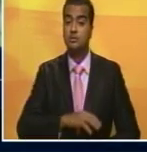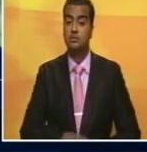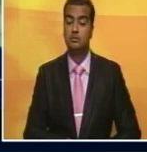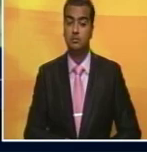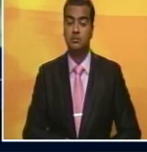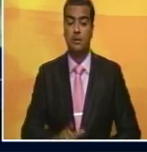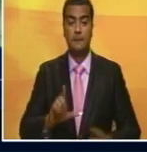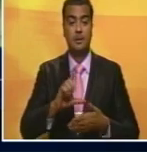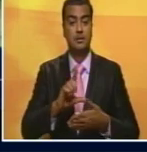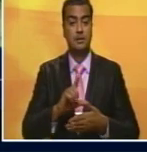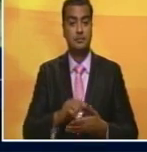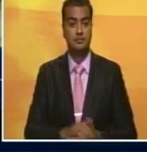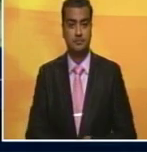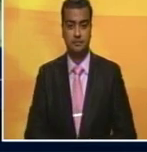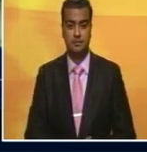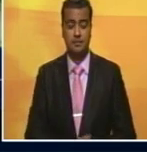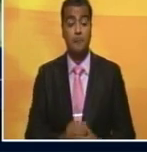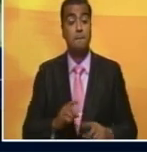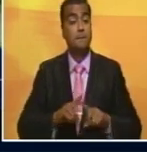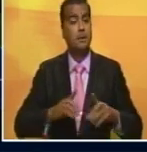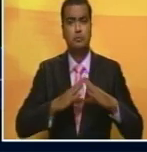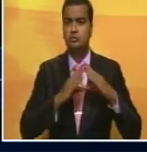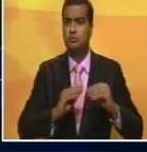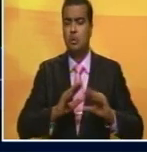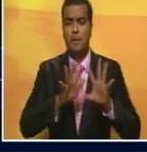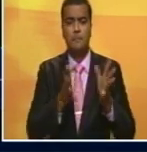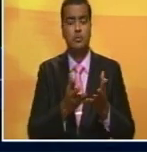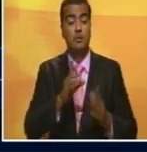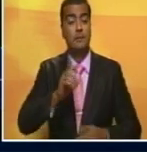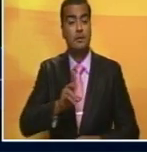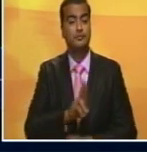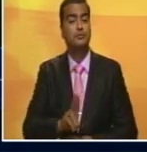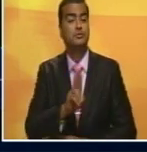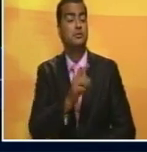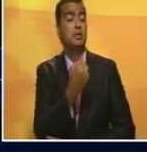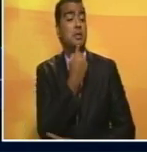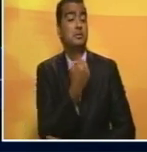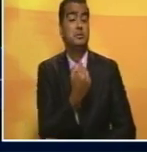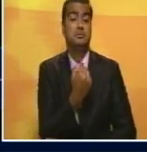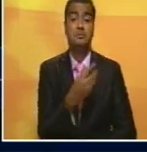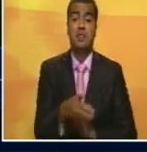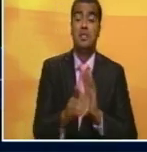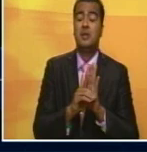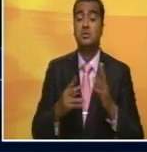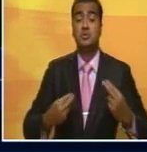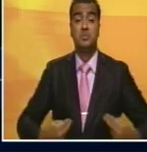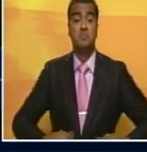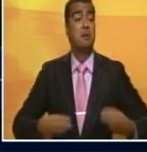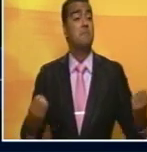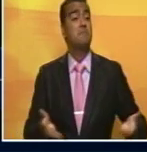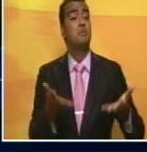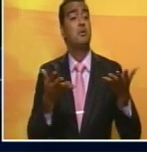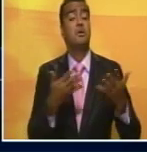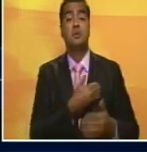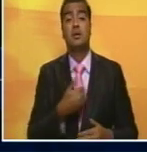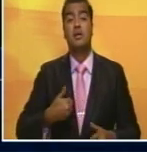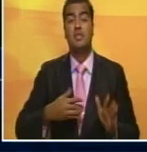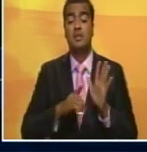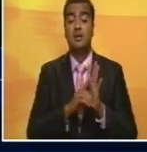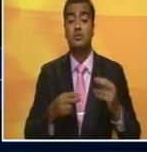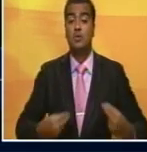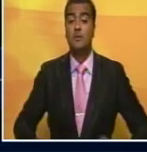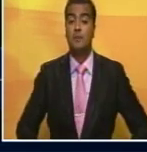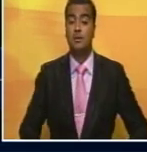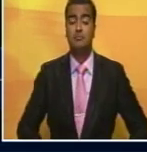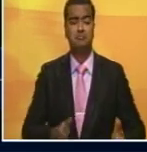de América Latina, pero se ha dado en todo el mundo. Entonces, usar la excusa de derechos humanos, de promover o querer los derechos